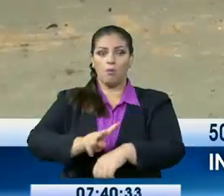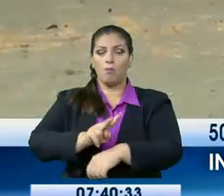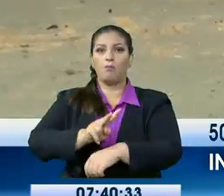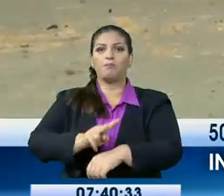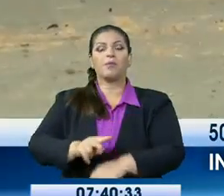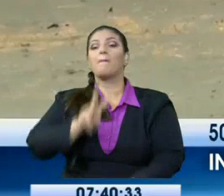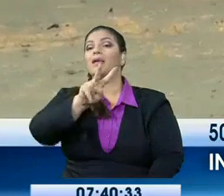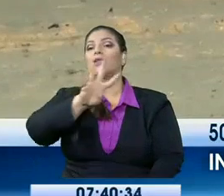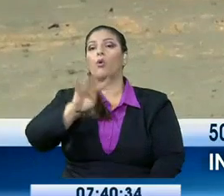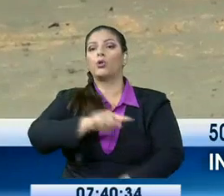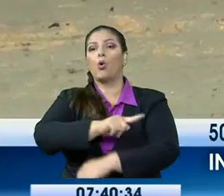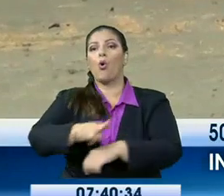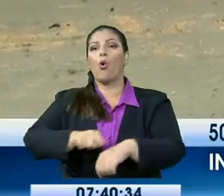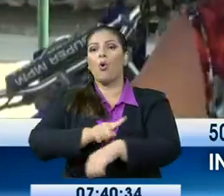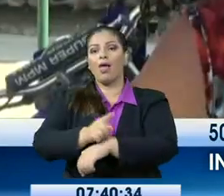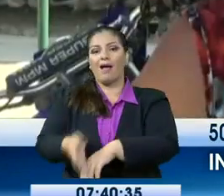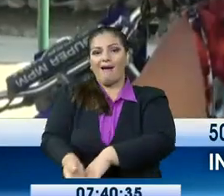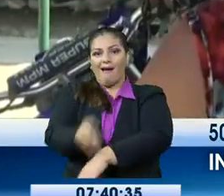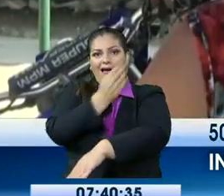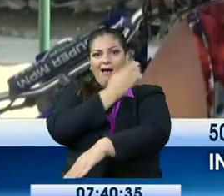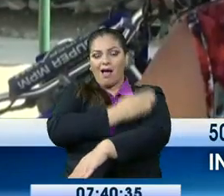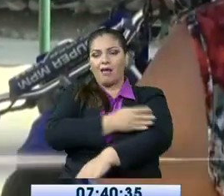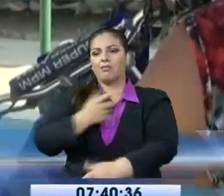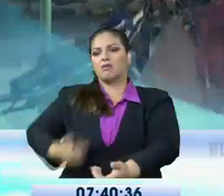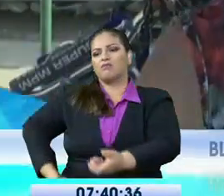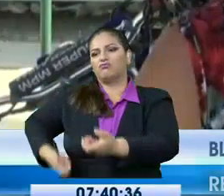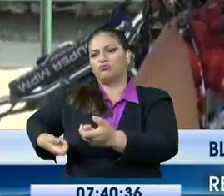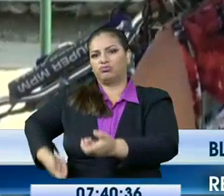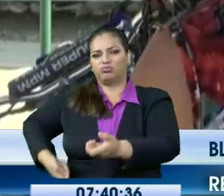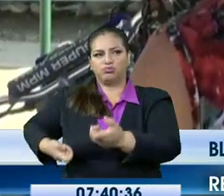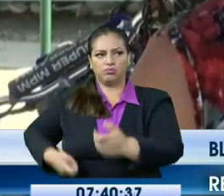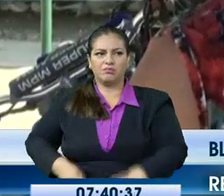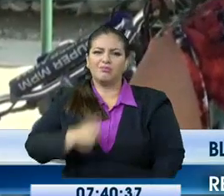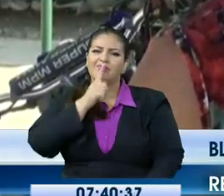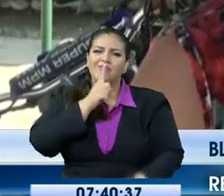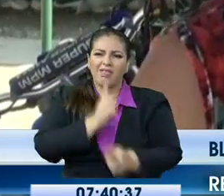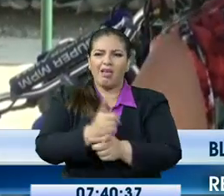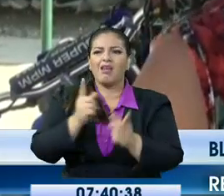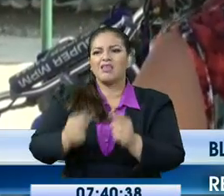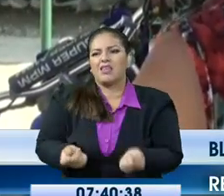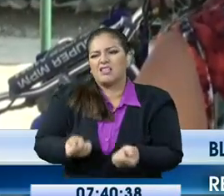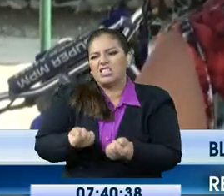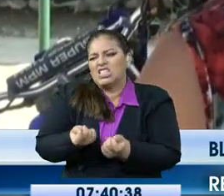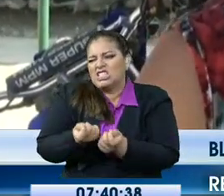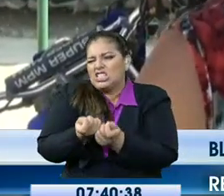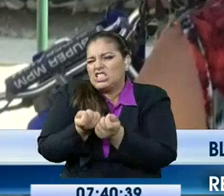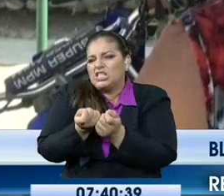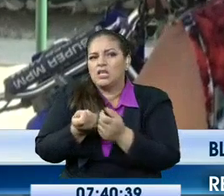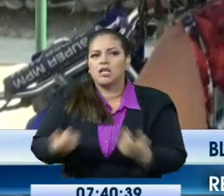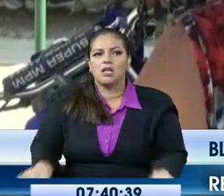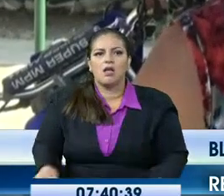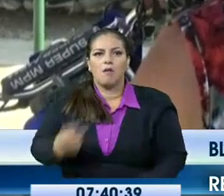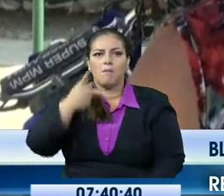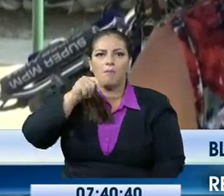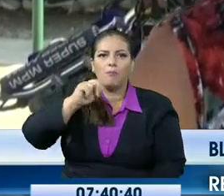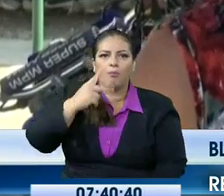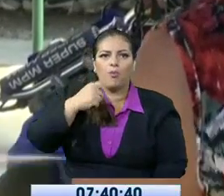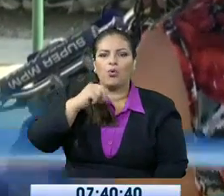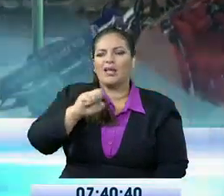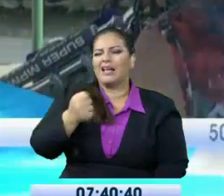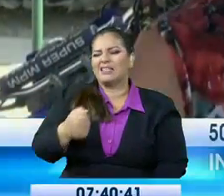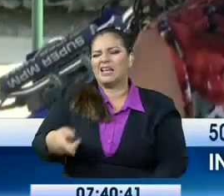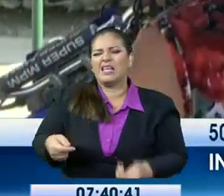una plaga que afectaba a la institución. Nosotros teníamos aquí en el instituto unas plagas de pulgas y garrapatas que estaban afectando